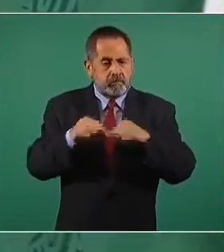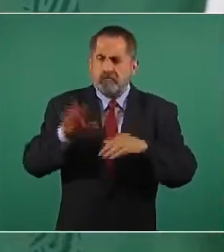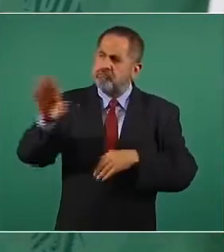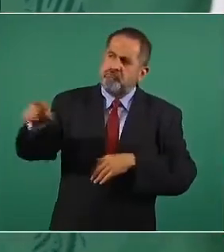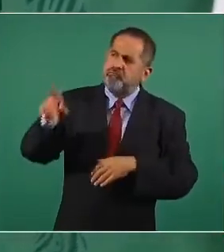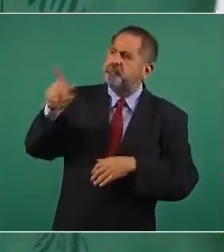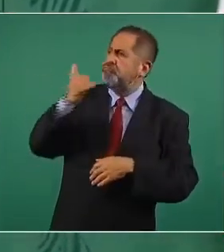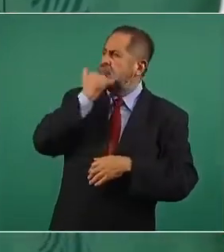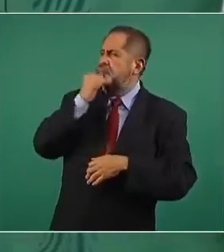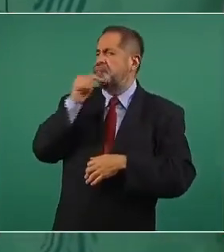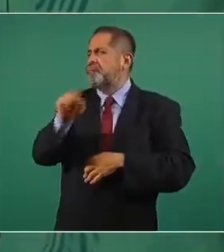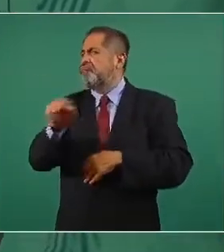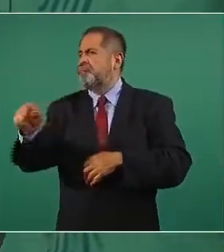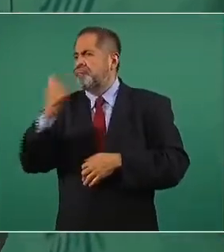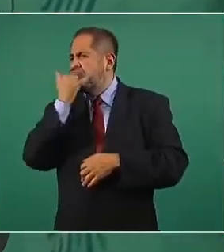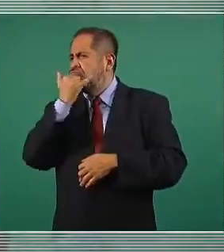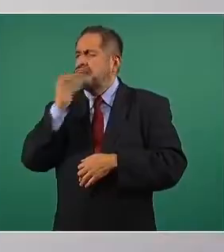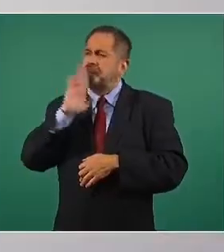importantísima.